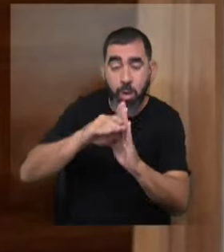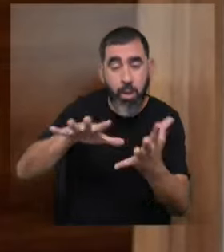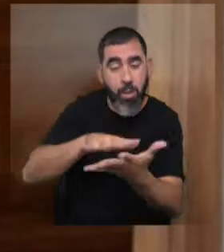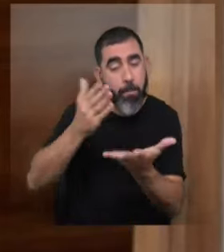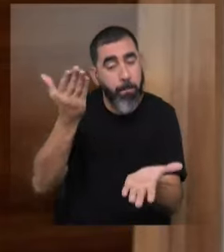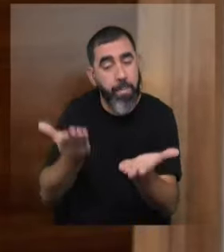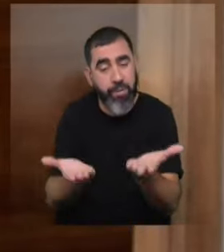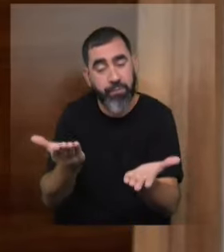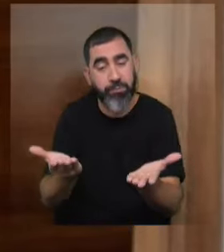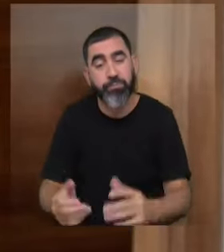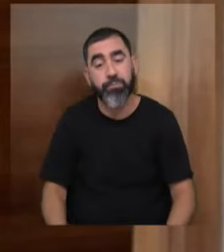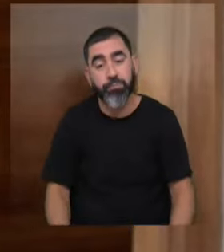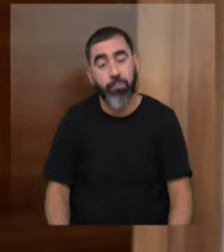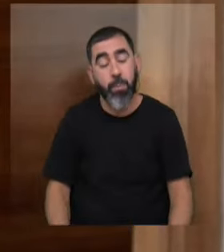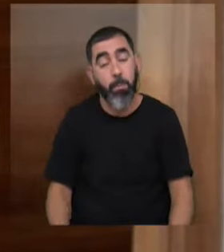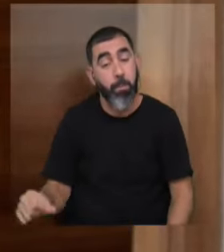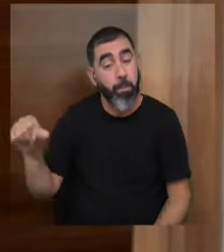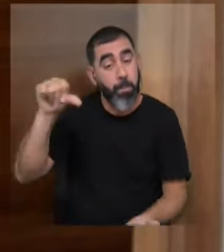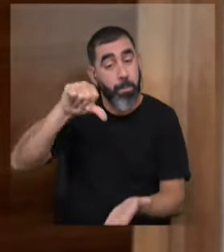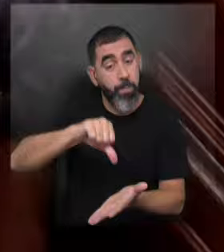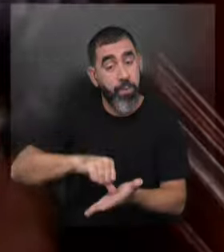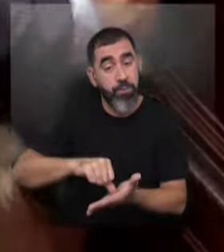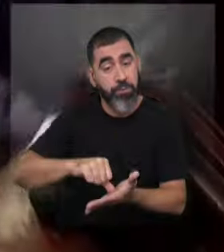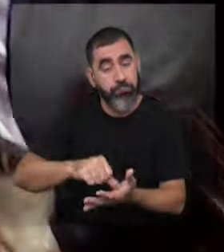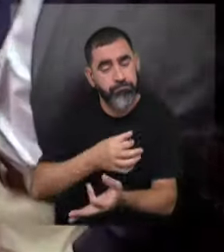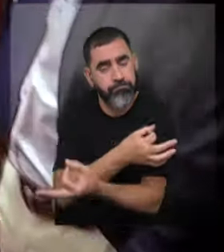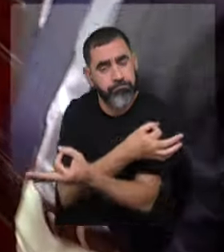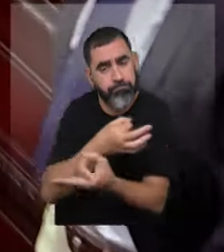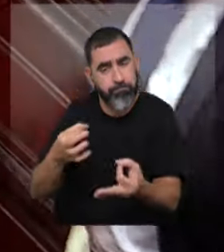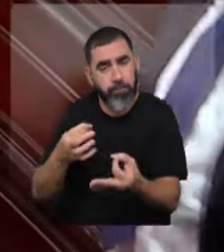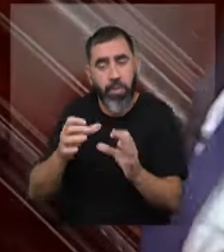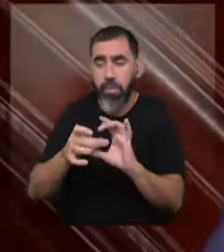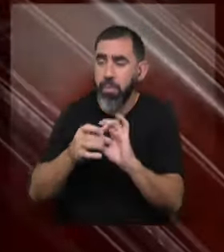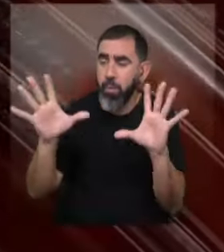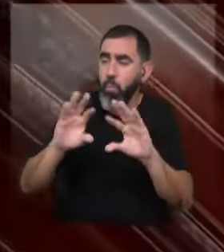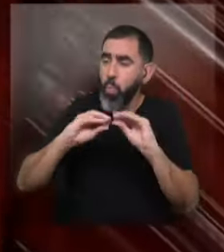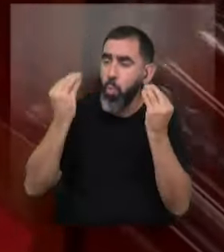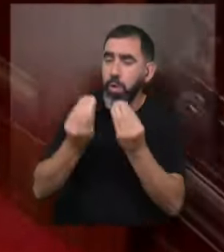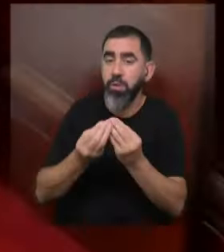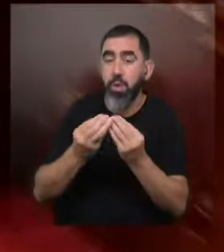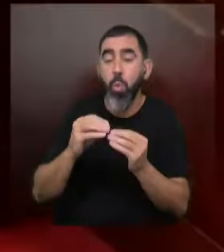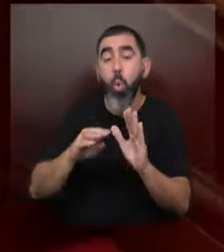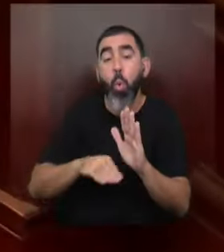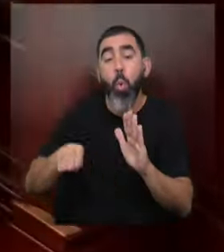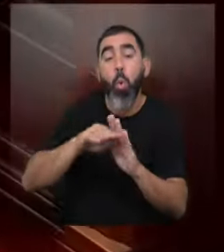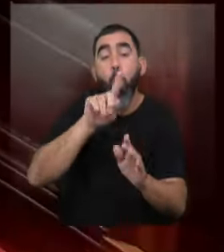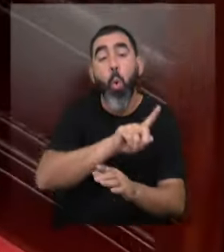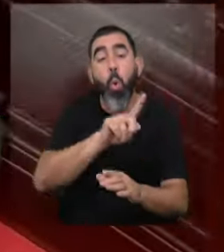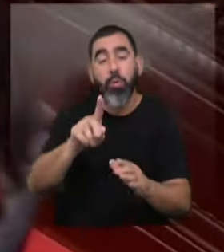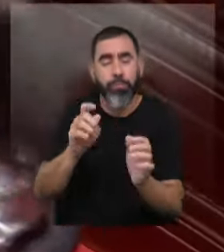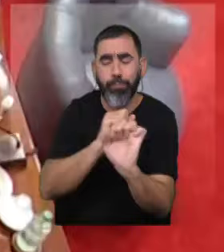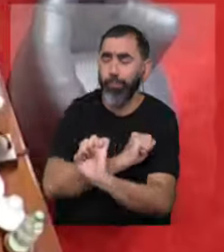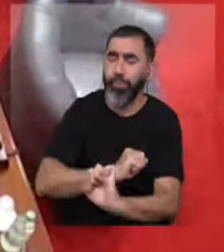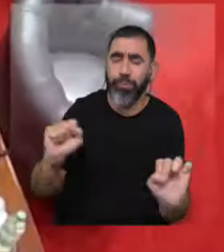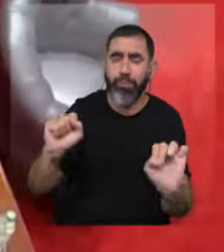que los merecemos. Un país que se distingue por su democracia plena, ocupamos el lugar 11, no puede ser